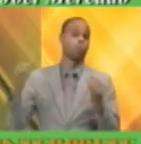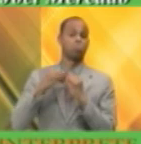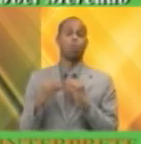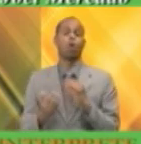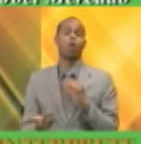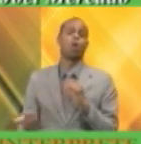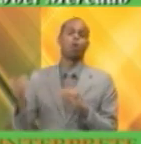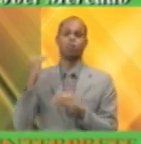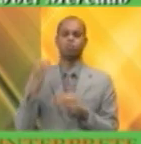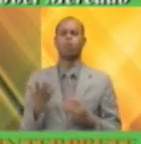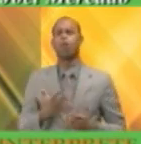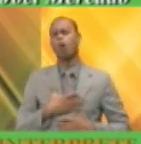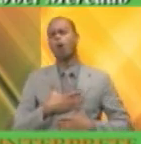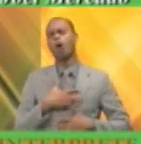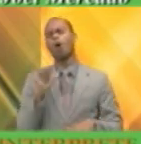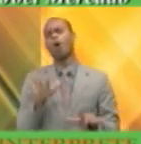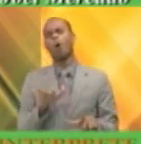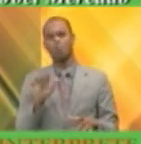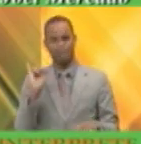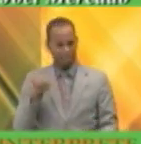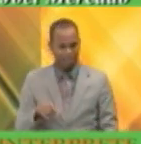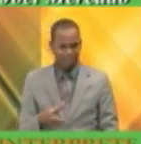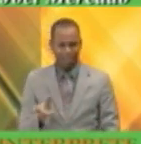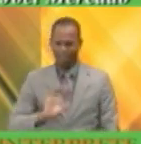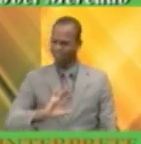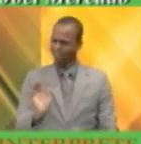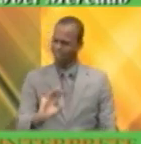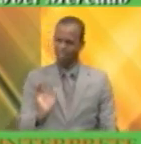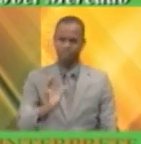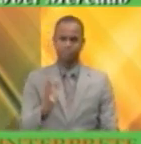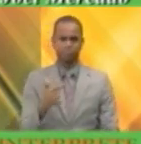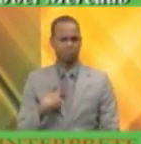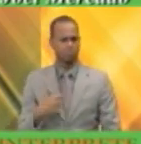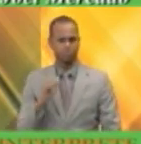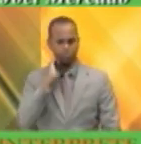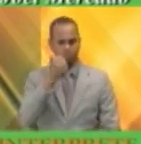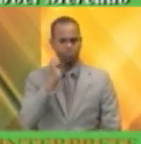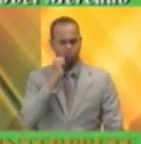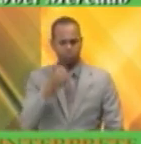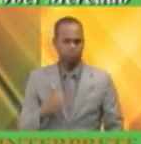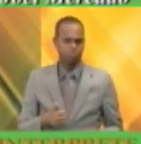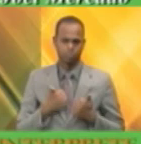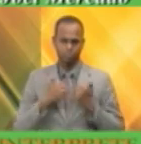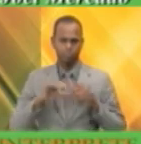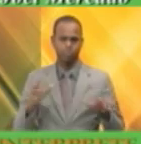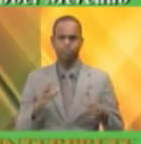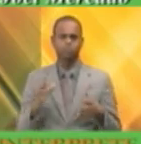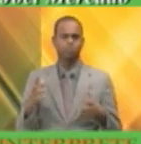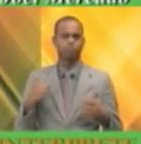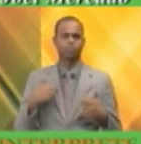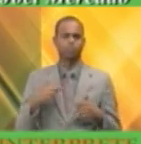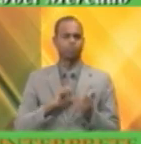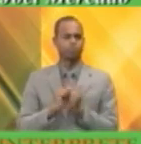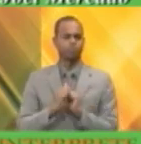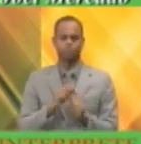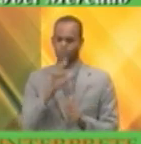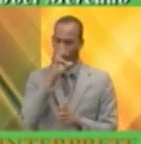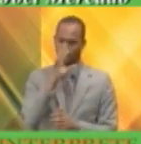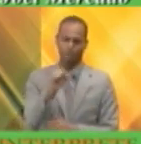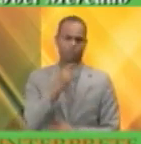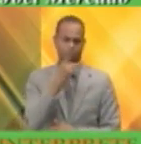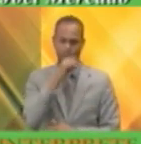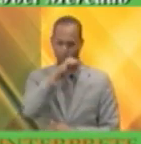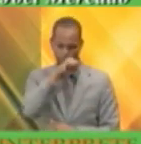nos tomen lástima, sino... ¿Por qué yo vivo todos los días más enamorado del deporte? Bueno,